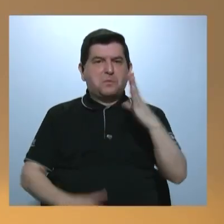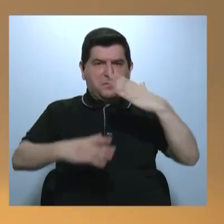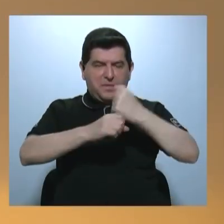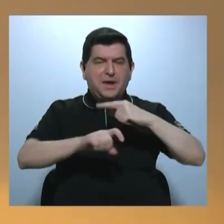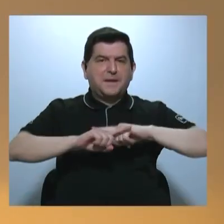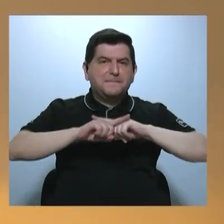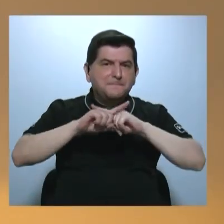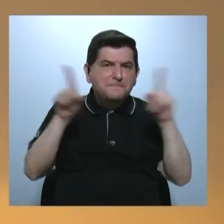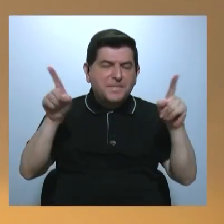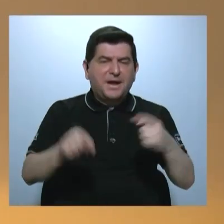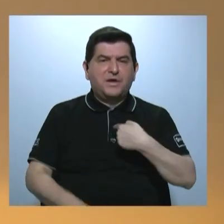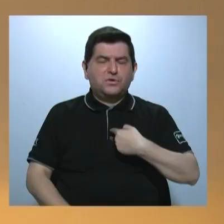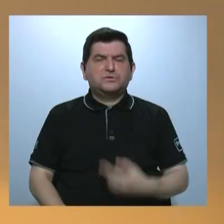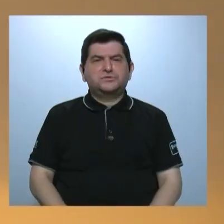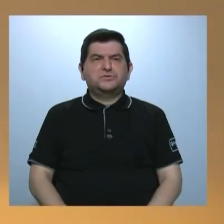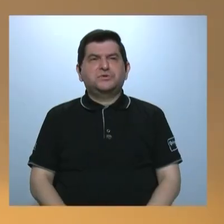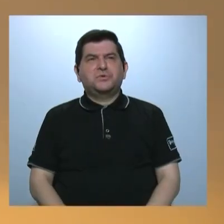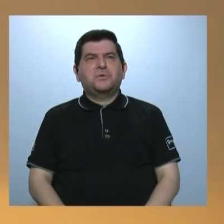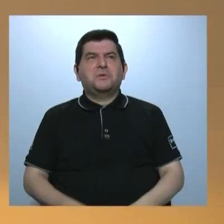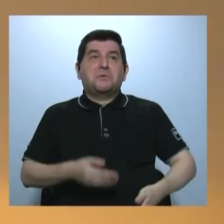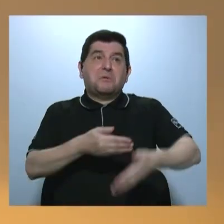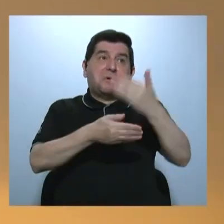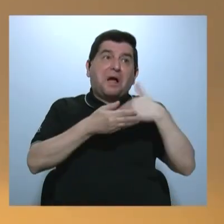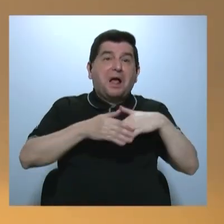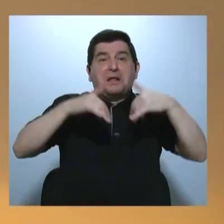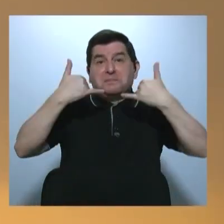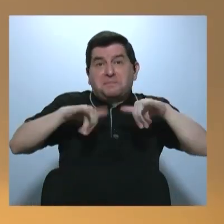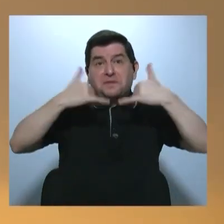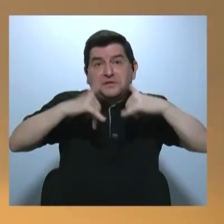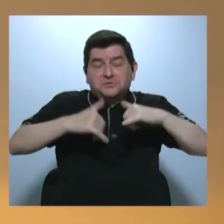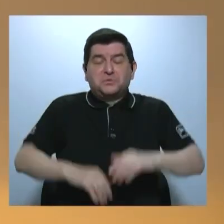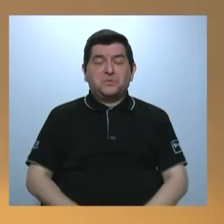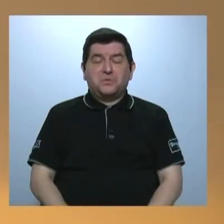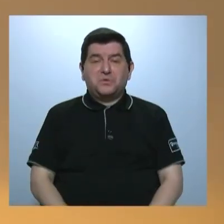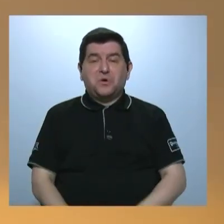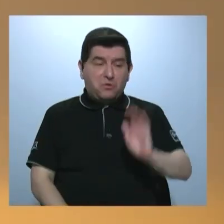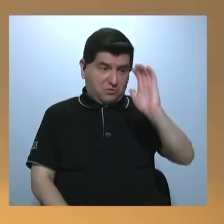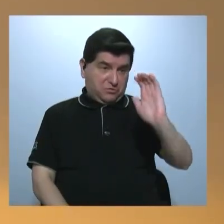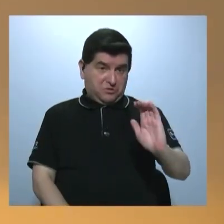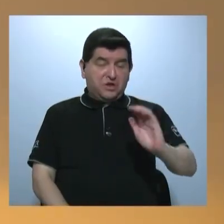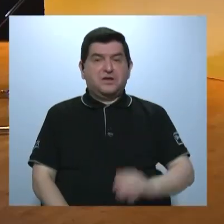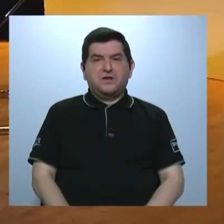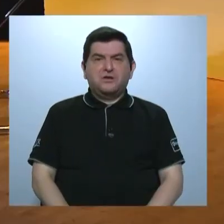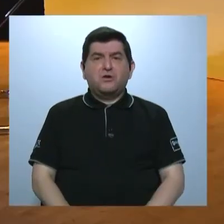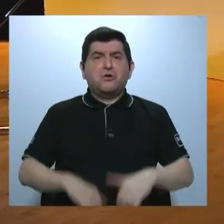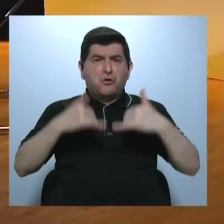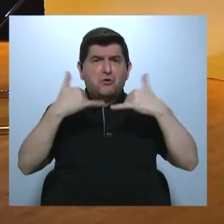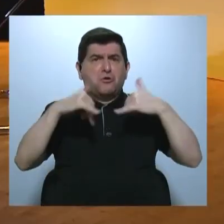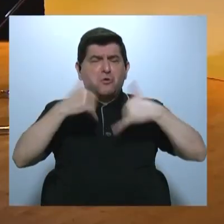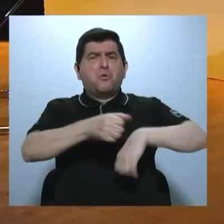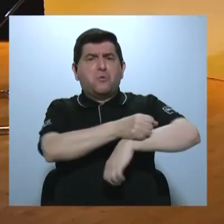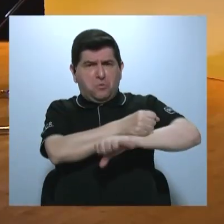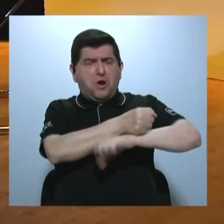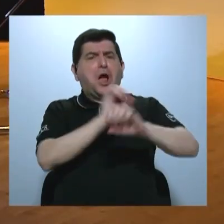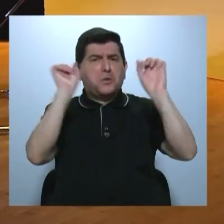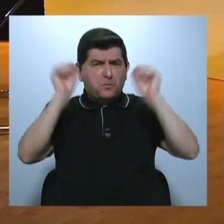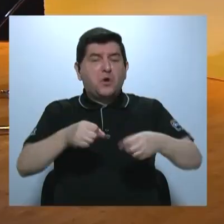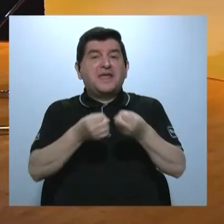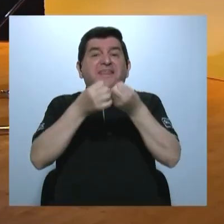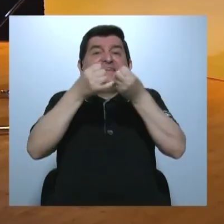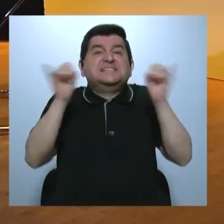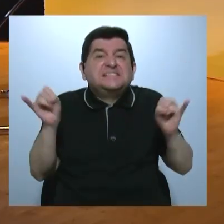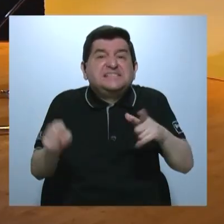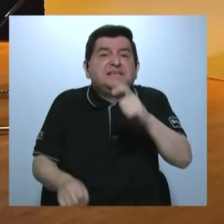alguna manera, si uno jugó alguna vez en canchas abiertas o jugó de niño, se puede jugar fútbol sin árbitro.